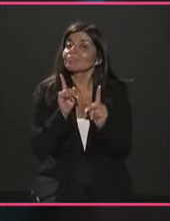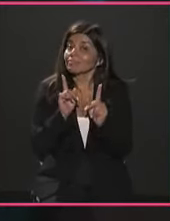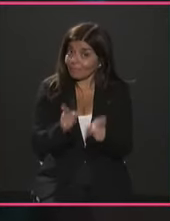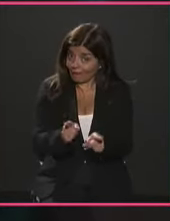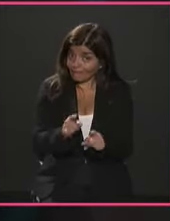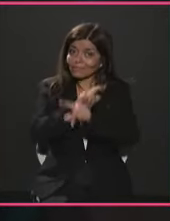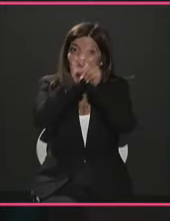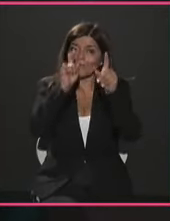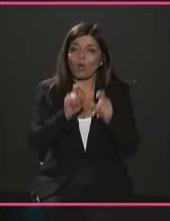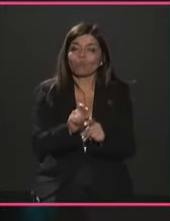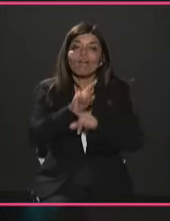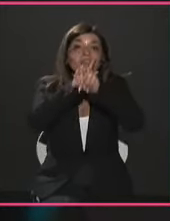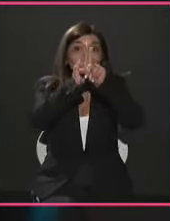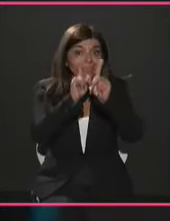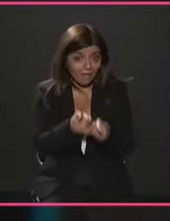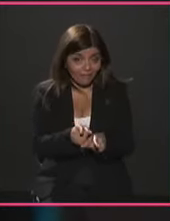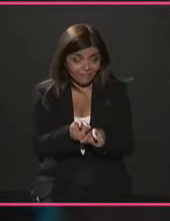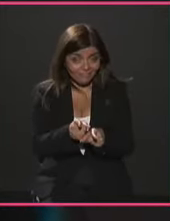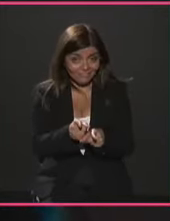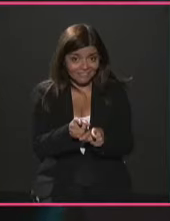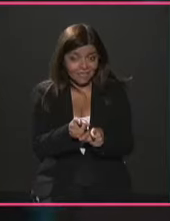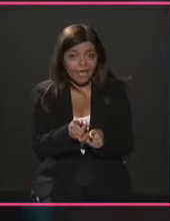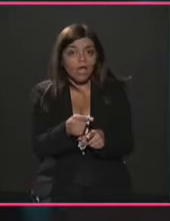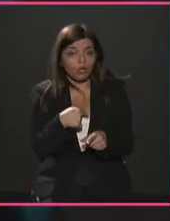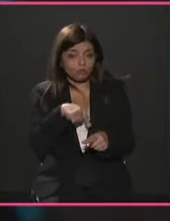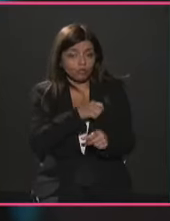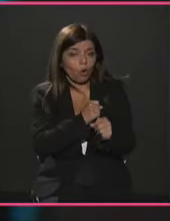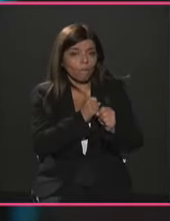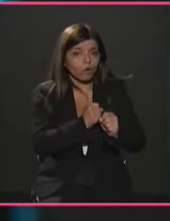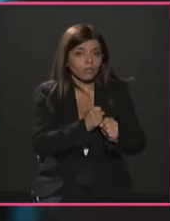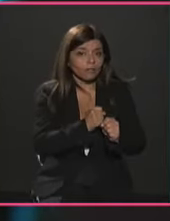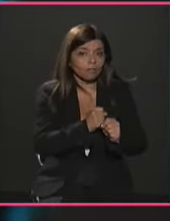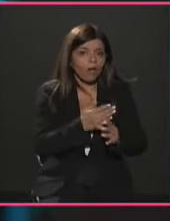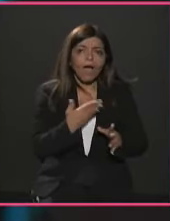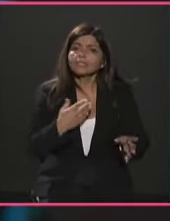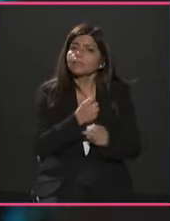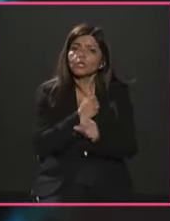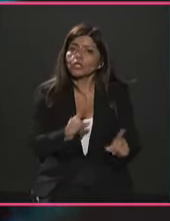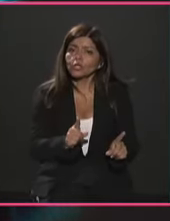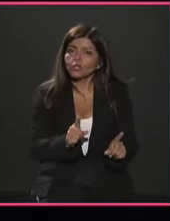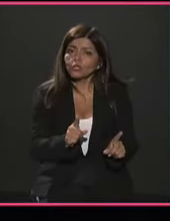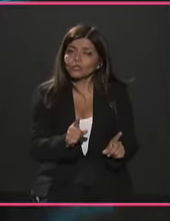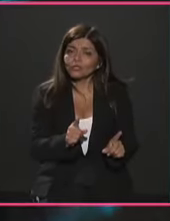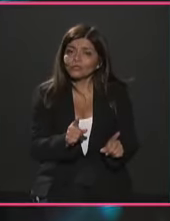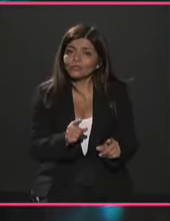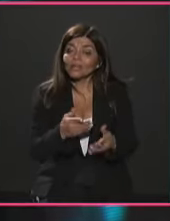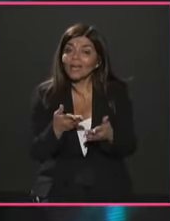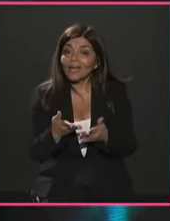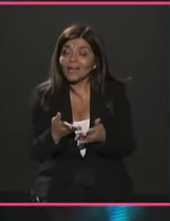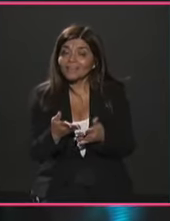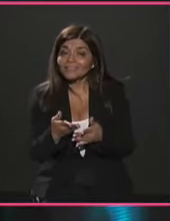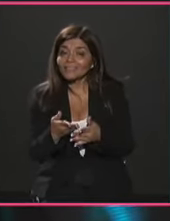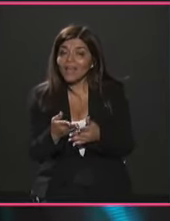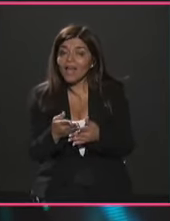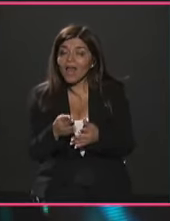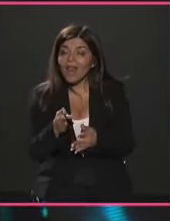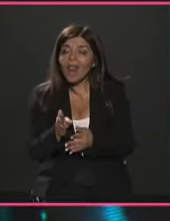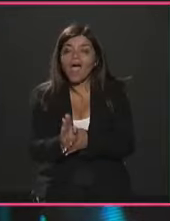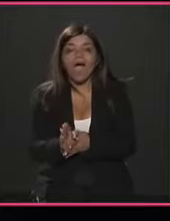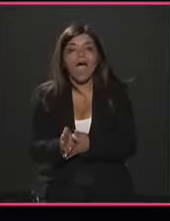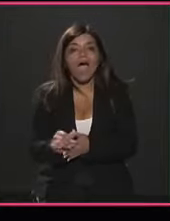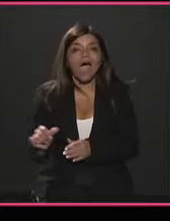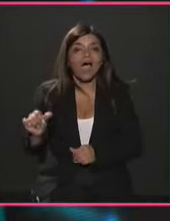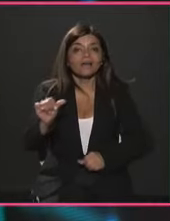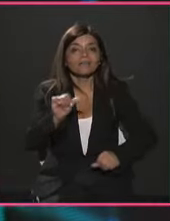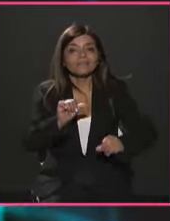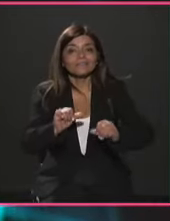lado eh Por qué es que si podemos no lo hemos hecho antes también en ese sentido la edición genética Precisamente es